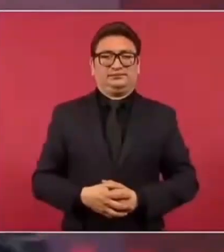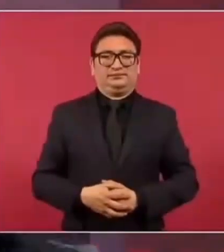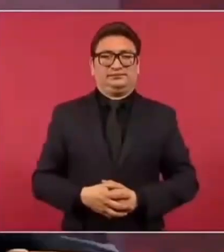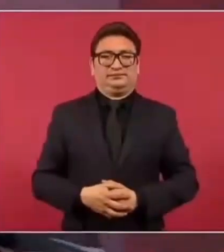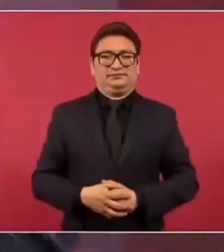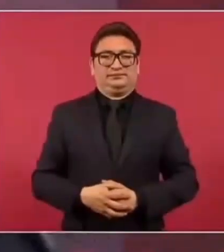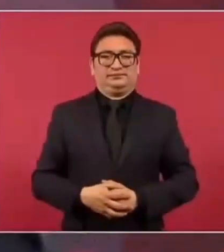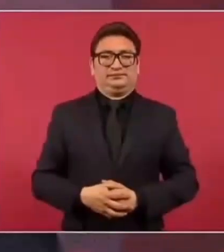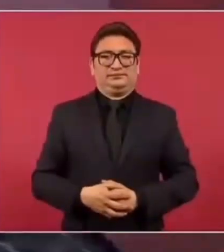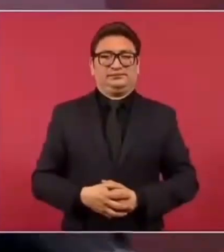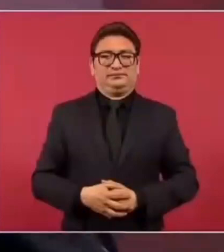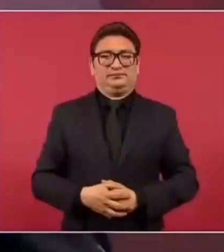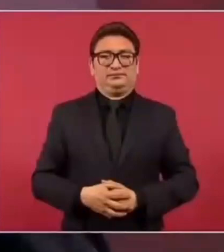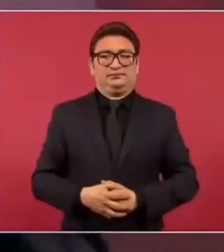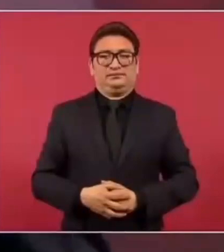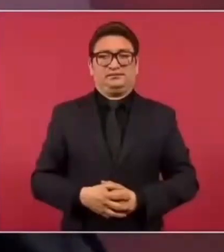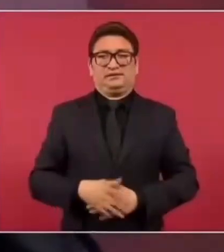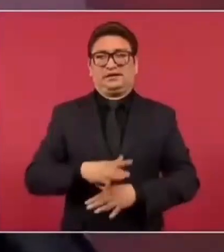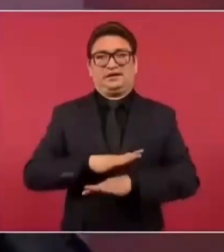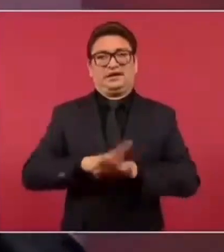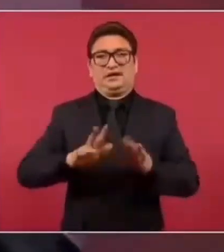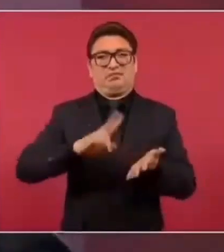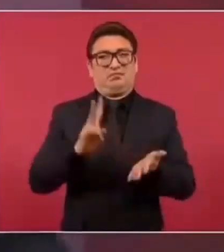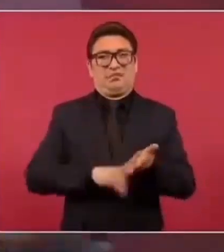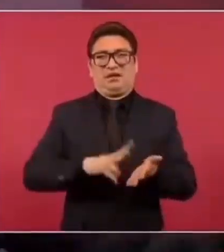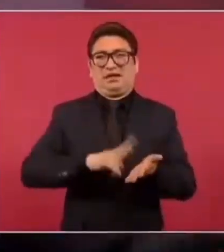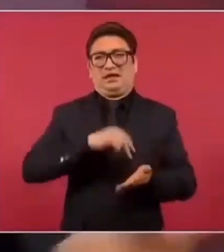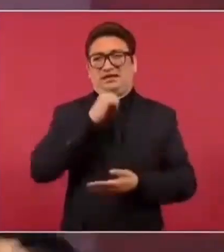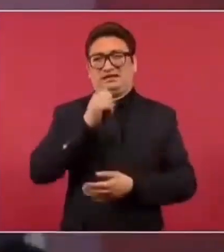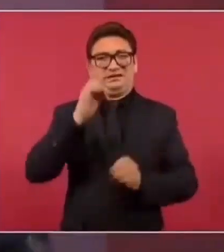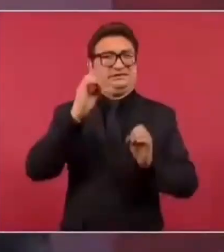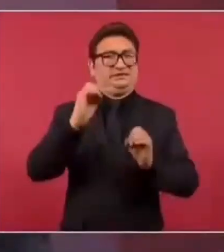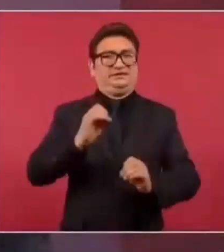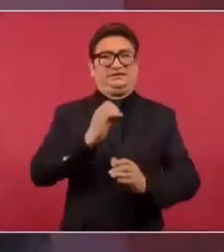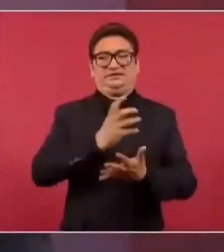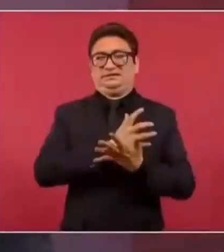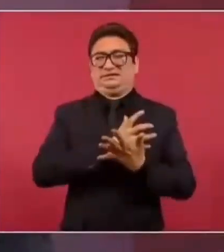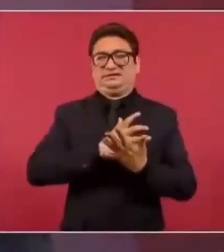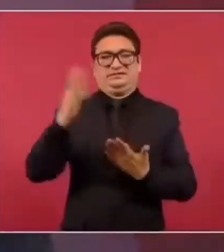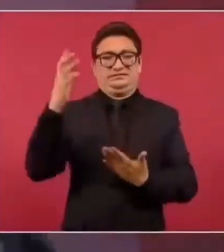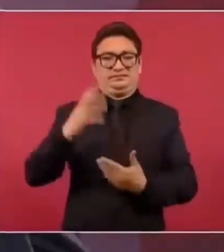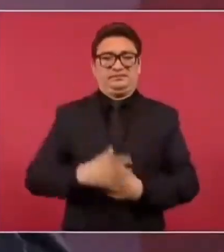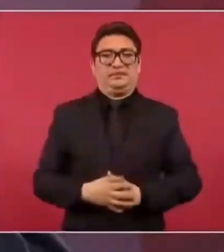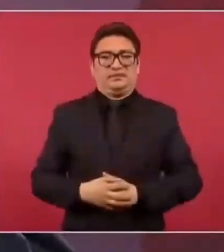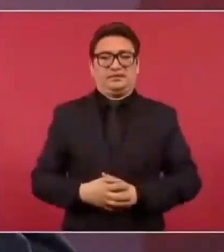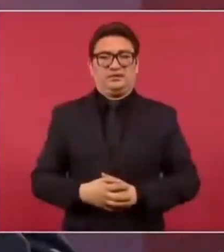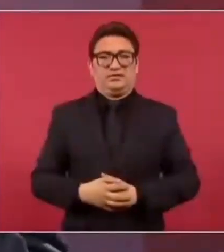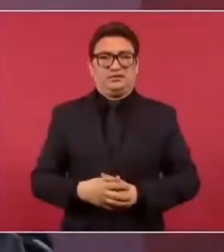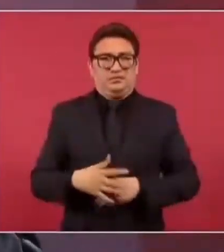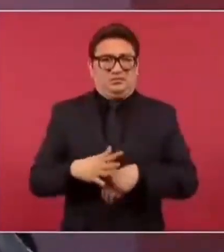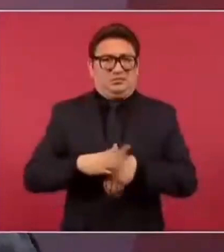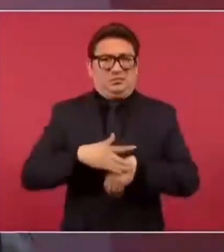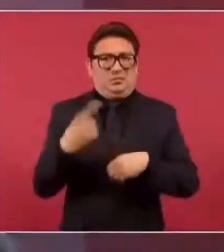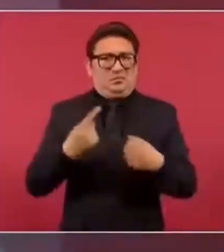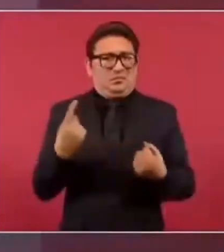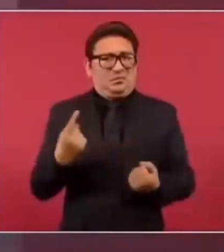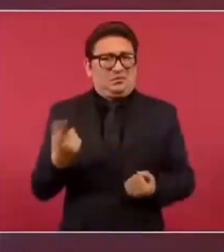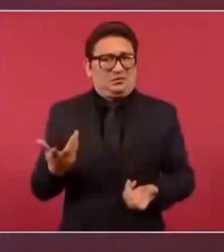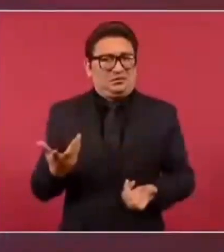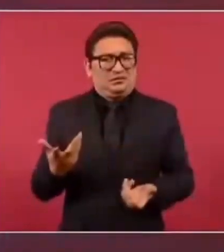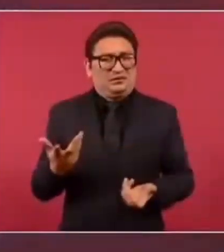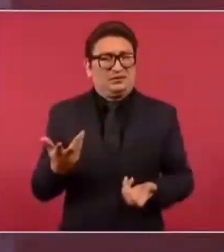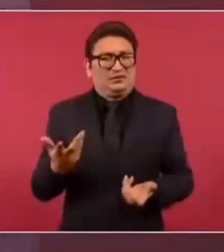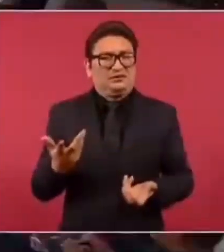en un grado de inmoralidad extremo. Porque si